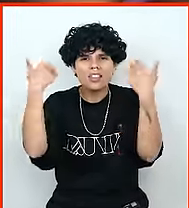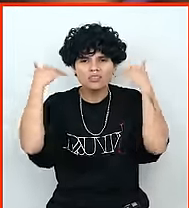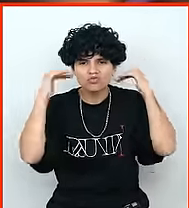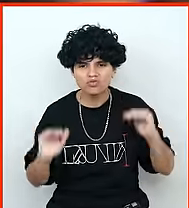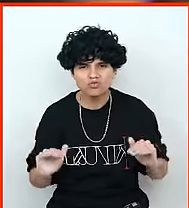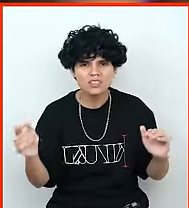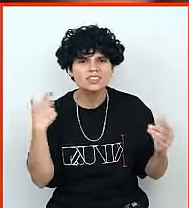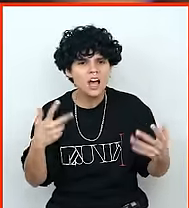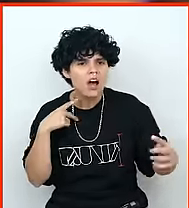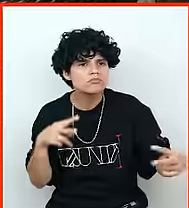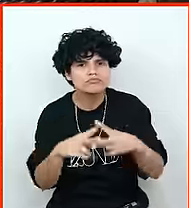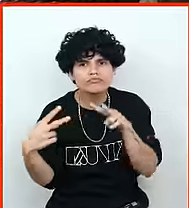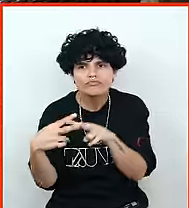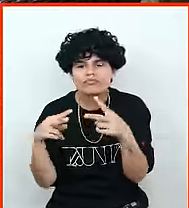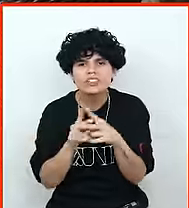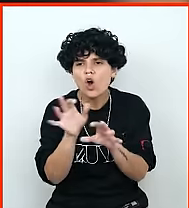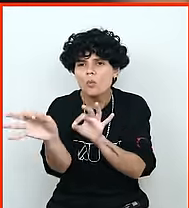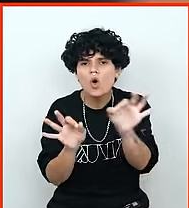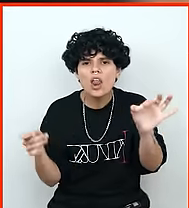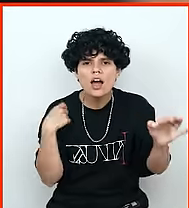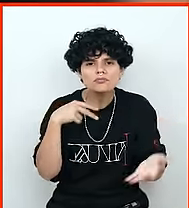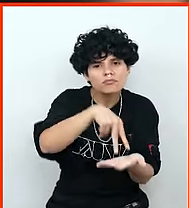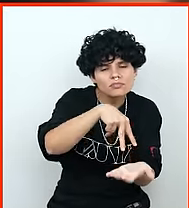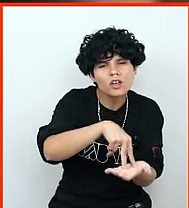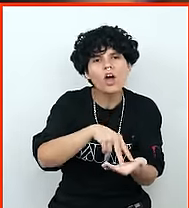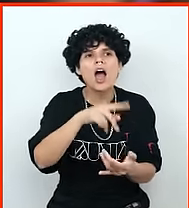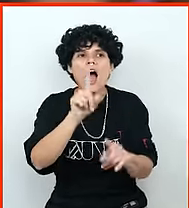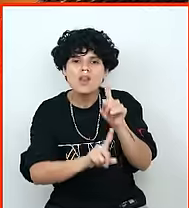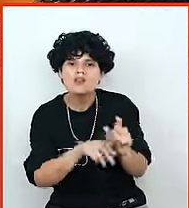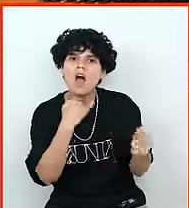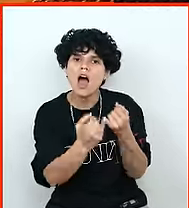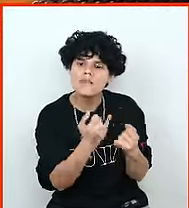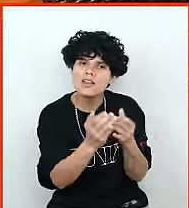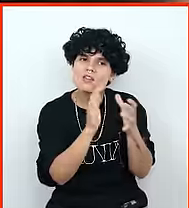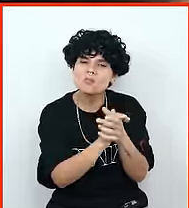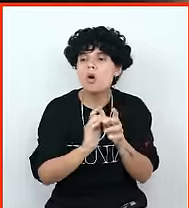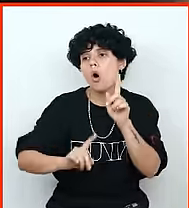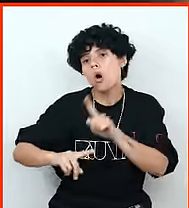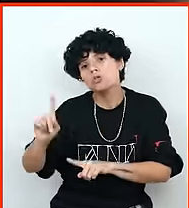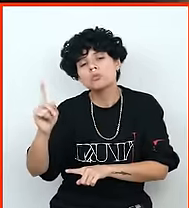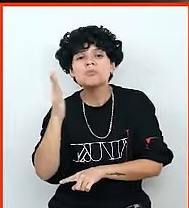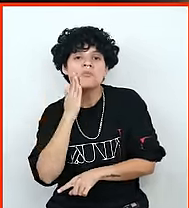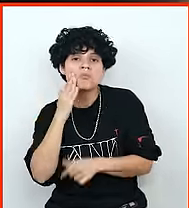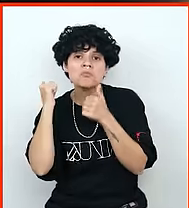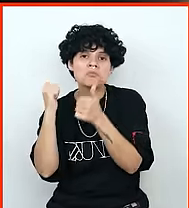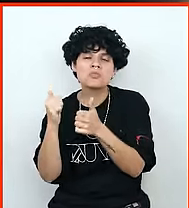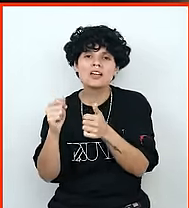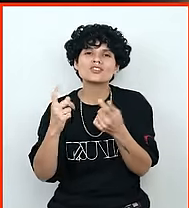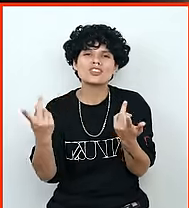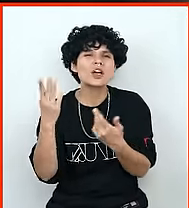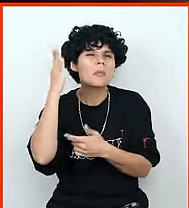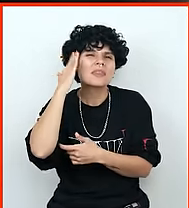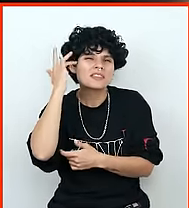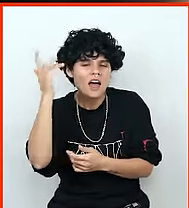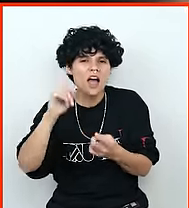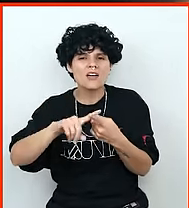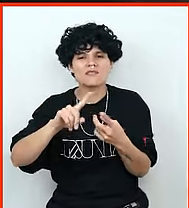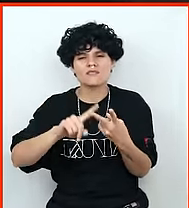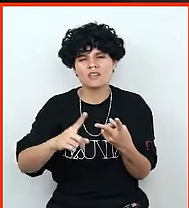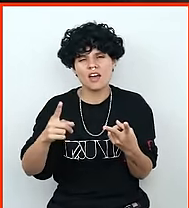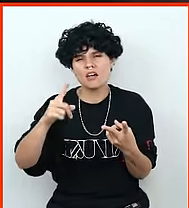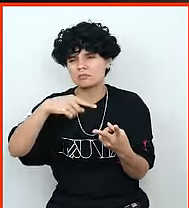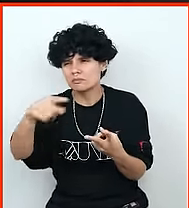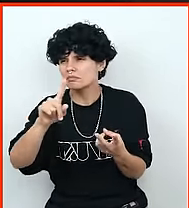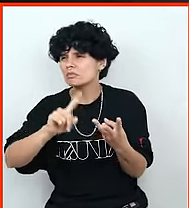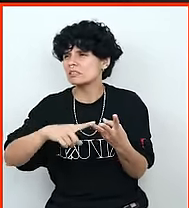en todo el escenario de distintas comunas. Entonces, con algunos tú hacías buenas migas, te hacías amigos. Algunos conocidos nomás. Y sucede que con Mente Sabia, con Norte Dame,